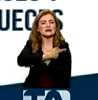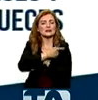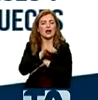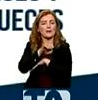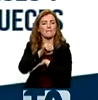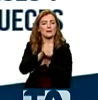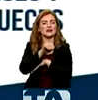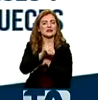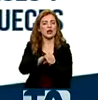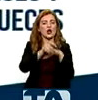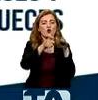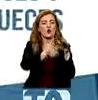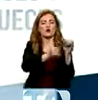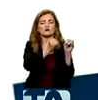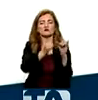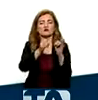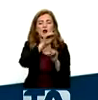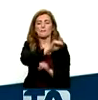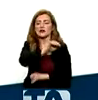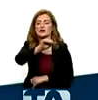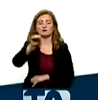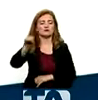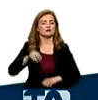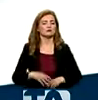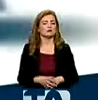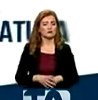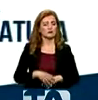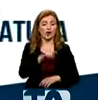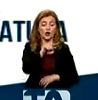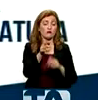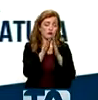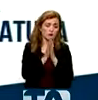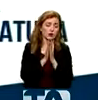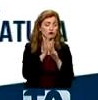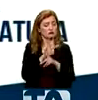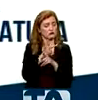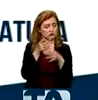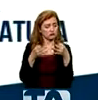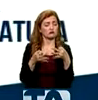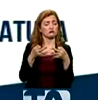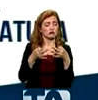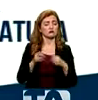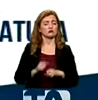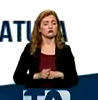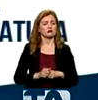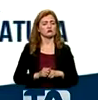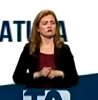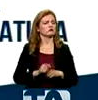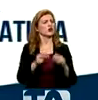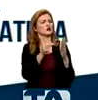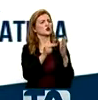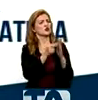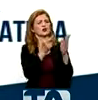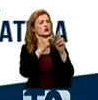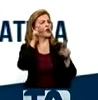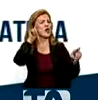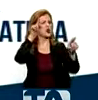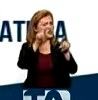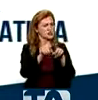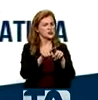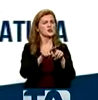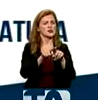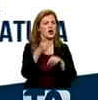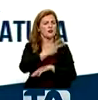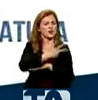notificar a los jueces y conjueces. Los magistrados podrán solicitar al Consejo de la Judicatura la reconsideración de resultados en el término